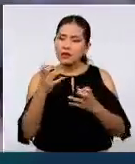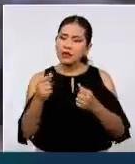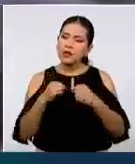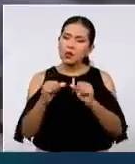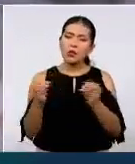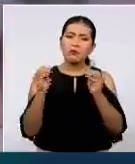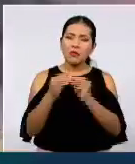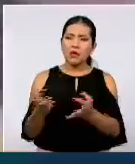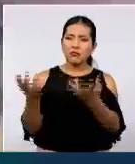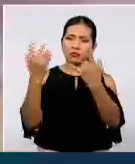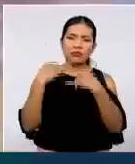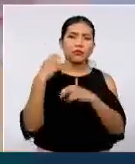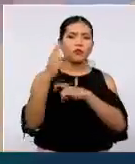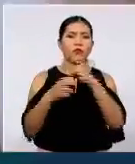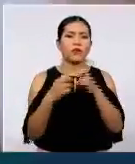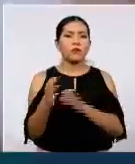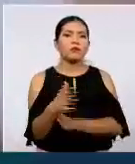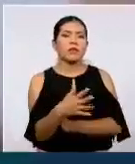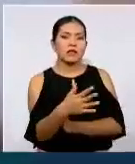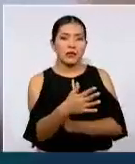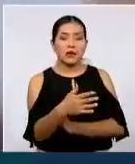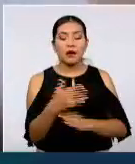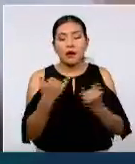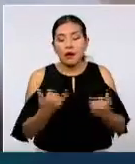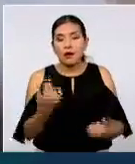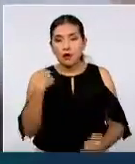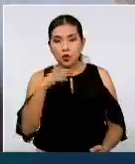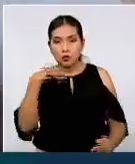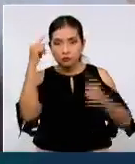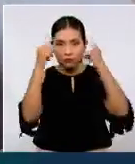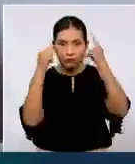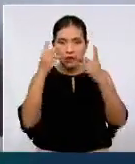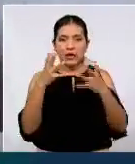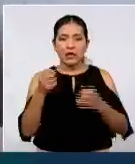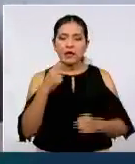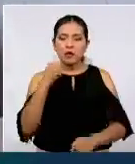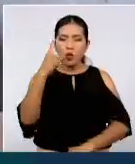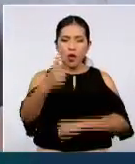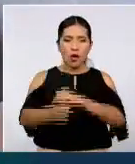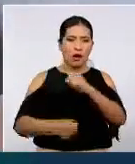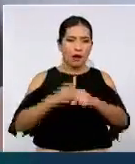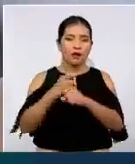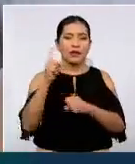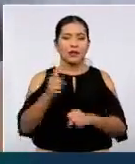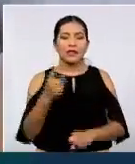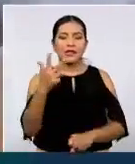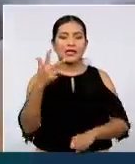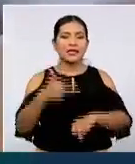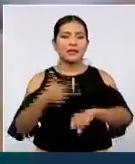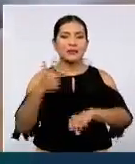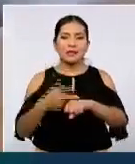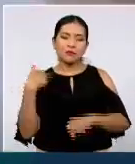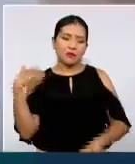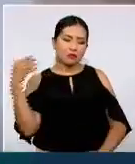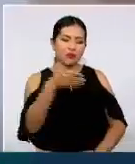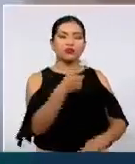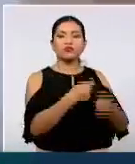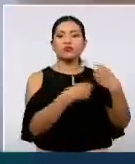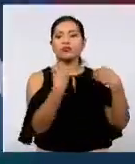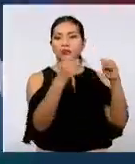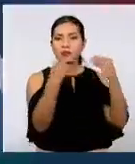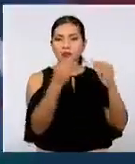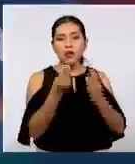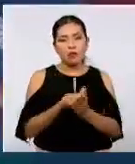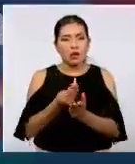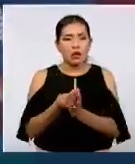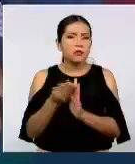ferias. Tenemos el propósito de por lo menos de hacer unas 3 ferias al año, de la que es del productor al consumidor, ¿no? Los precios están